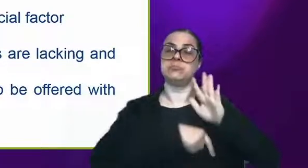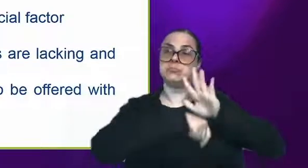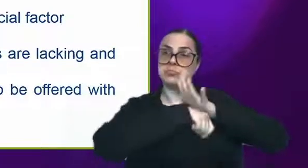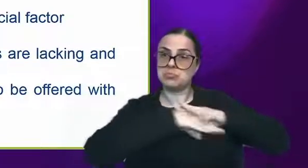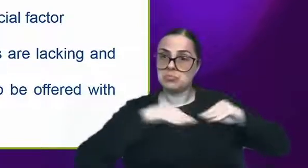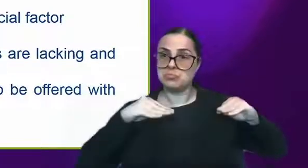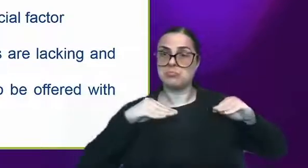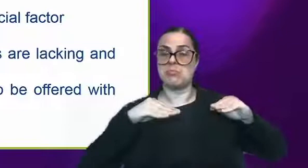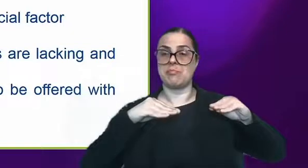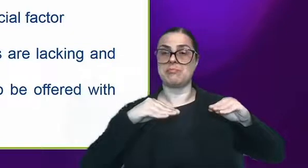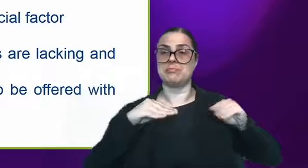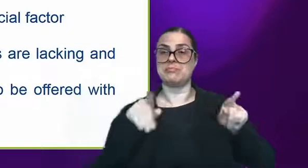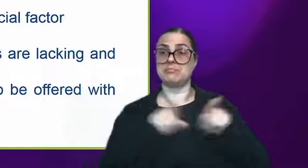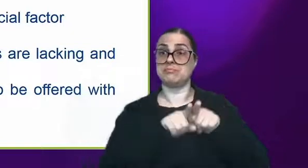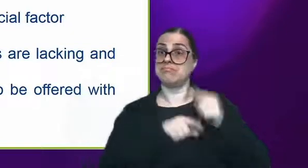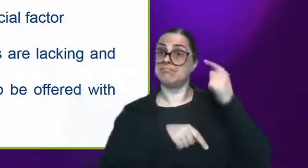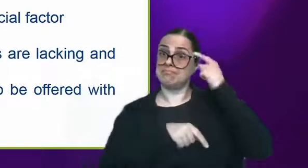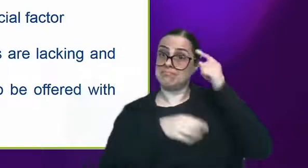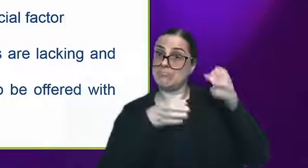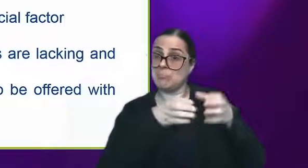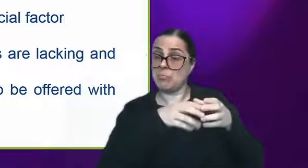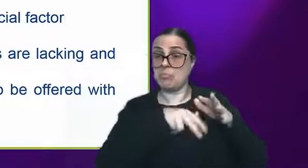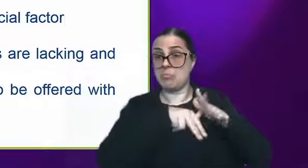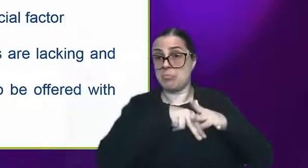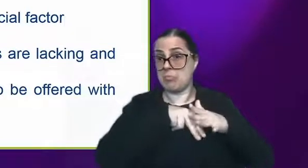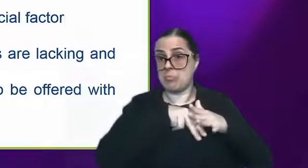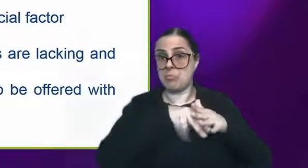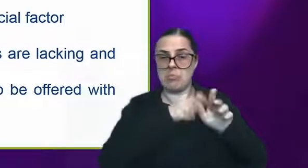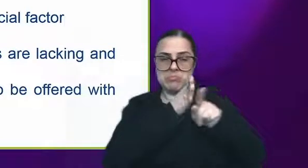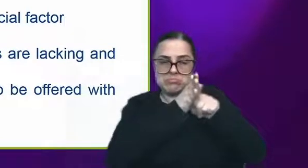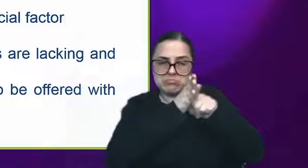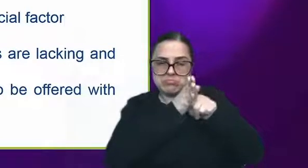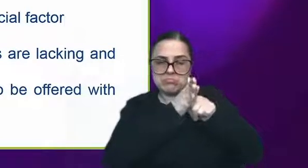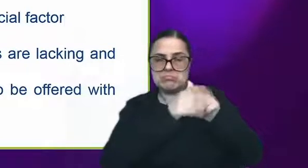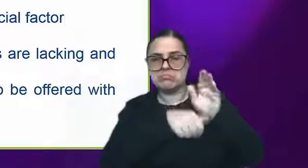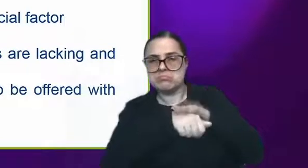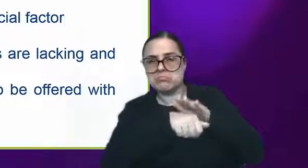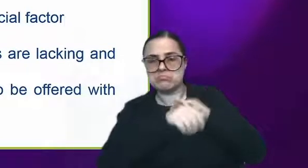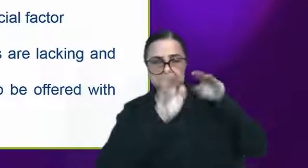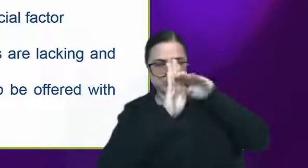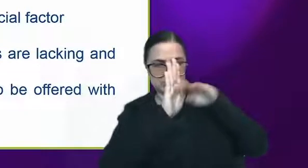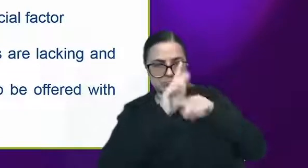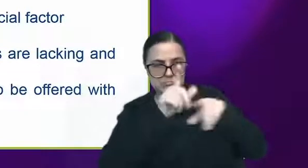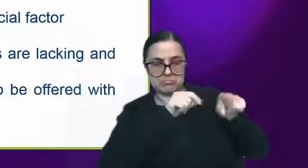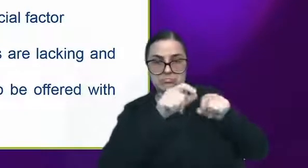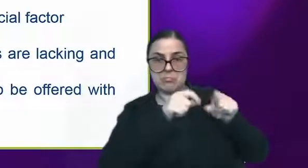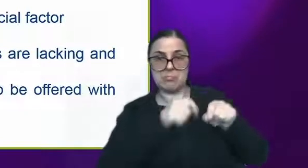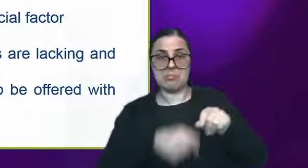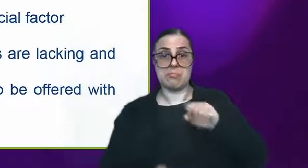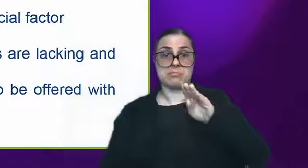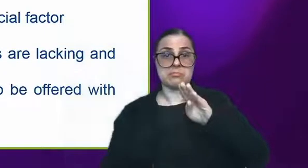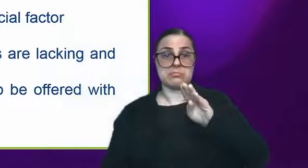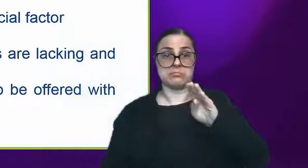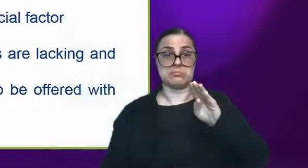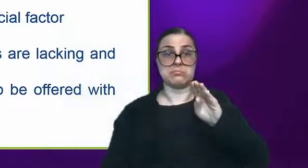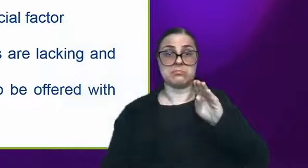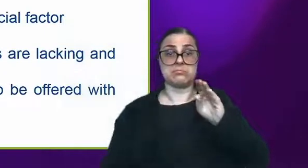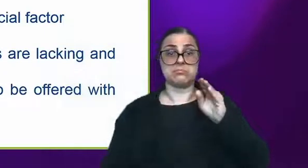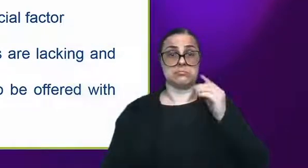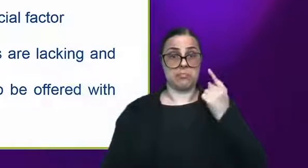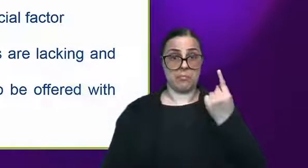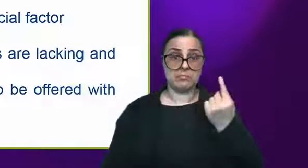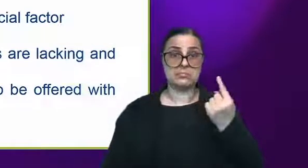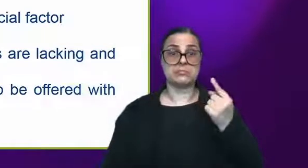selección, con un criterio de selección que son el MID1, la histología, el origen gastrointestinal de estos tumores,